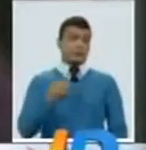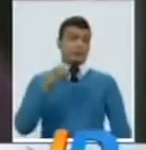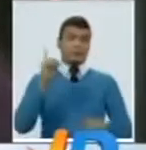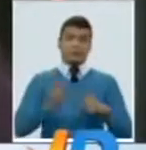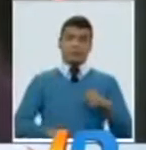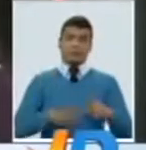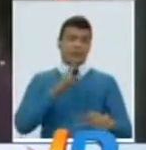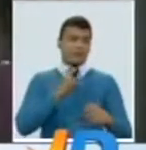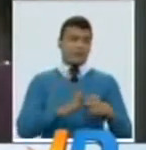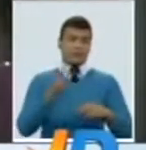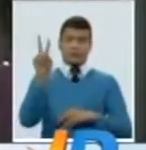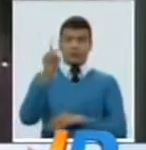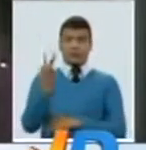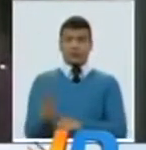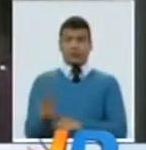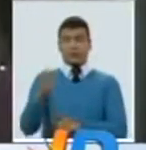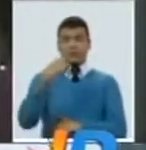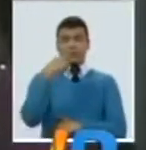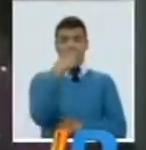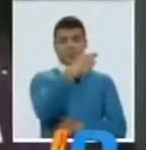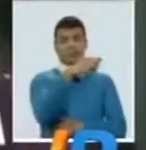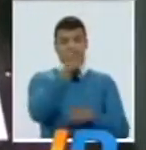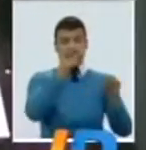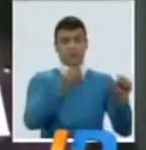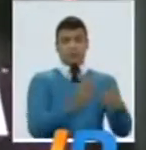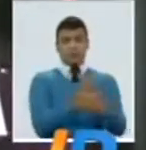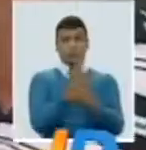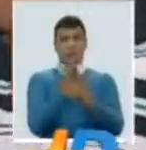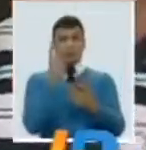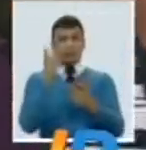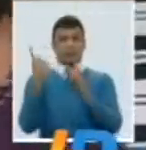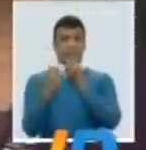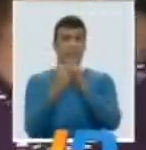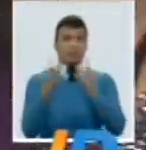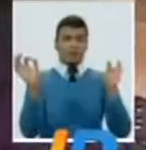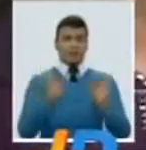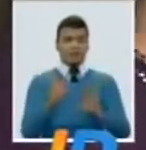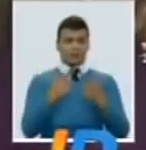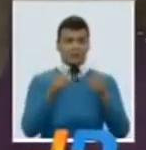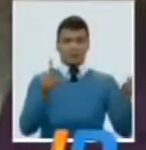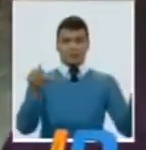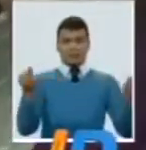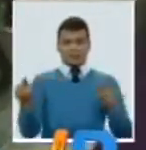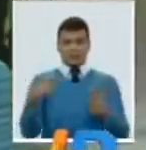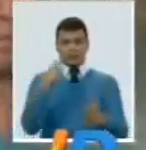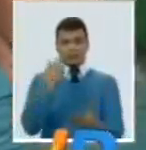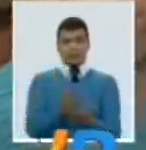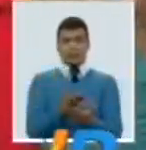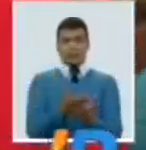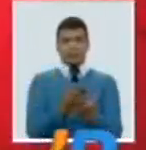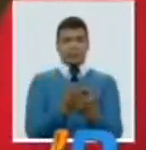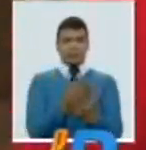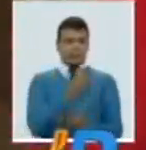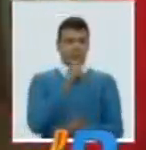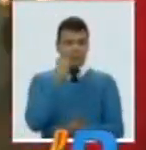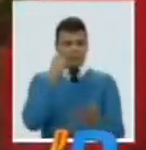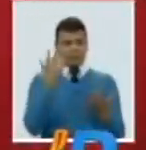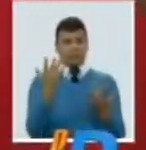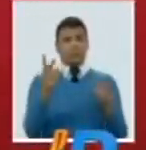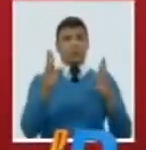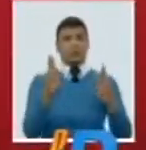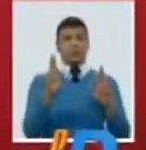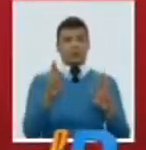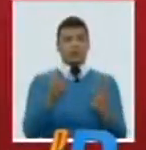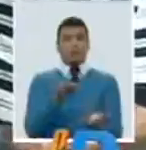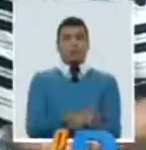porque Venezuela nunca le dio el permiso para entrar a verlos. Luego de su liberación por falta de pruebas, estos tres caleños esperan que este hecho